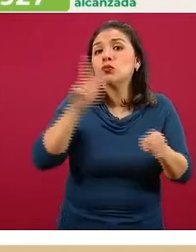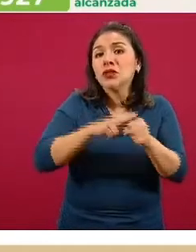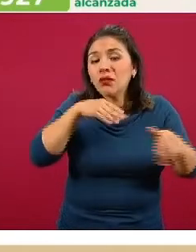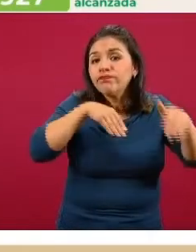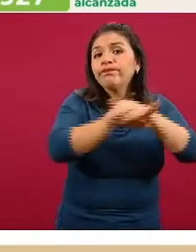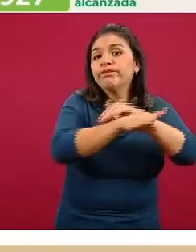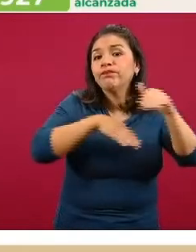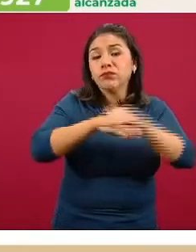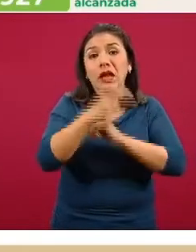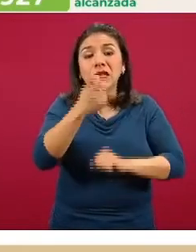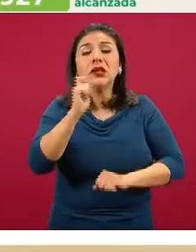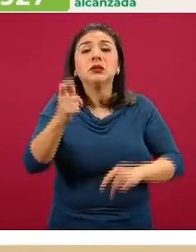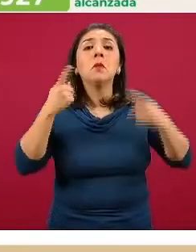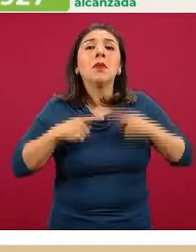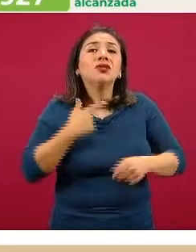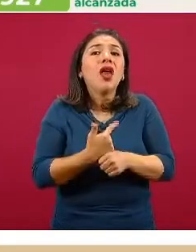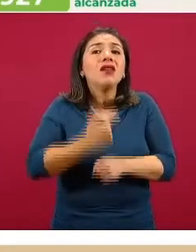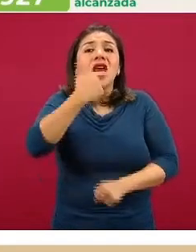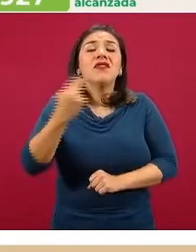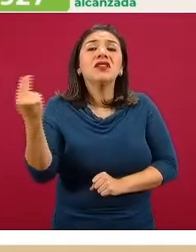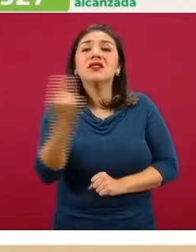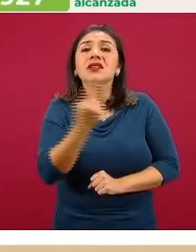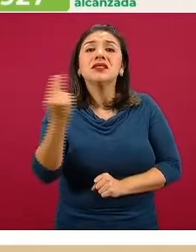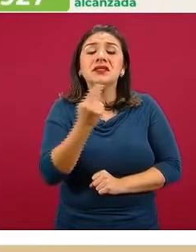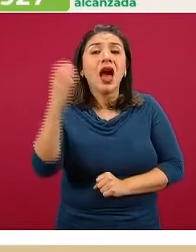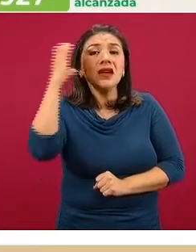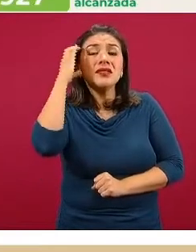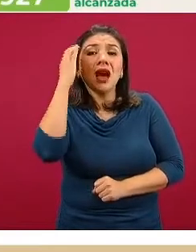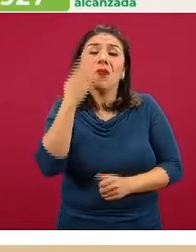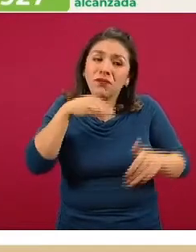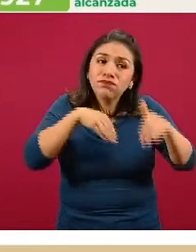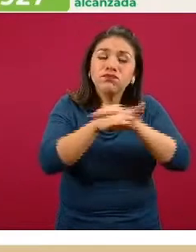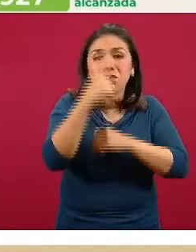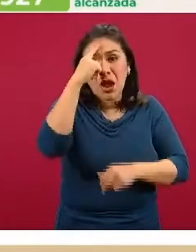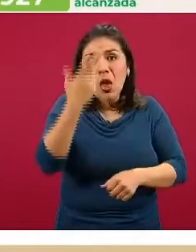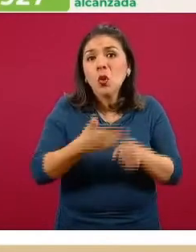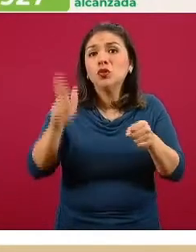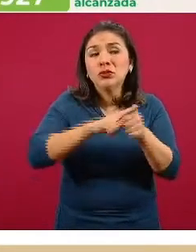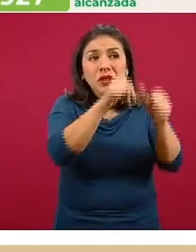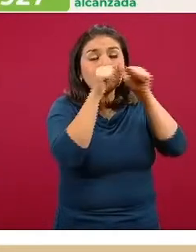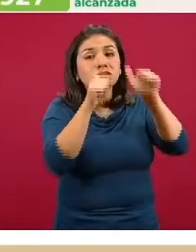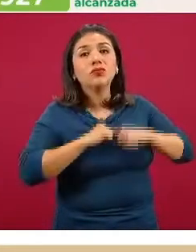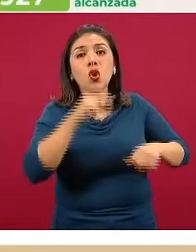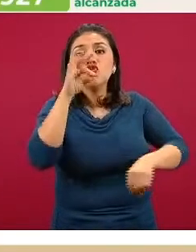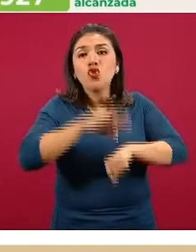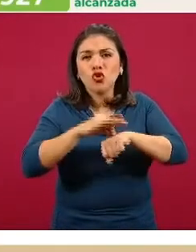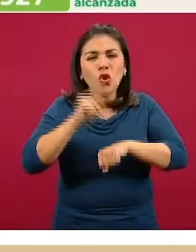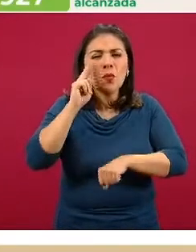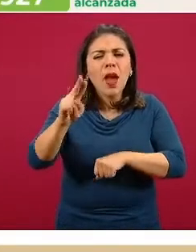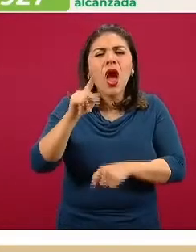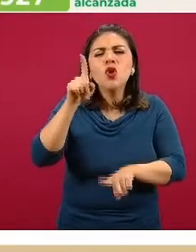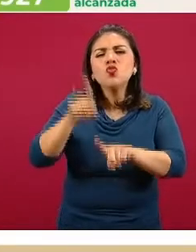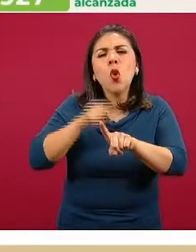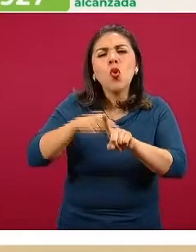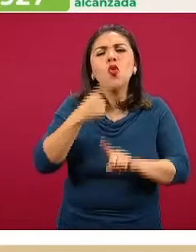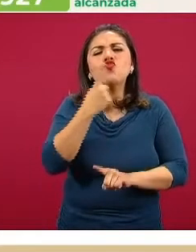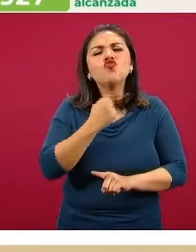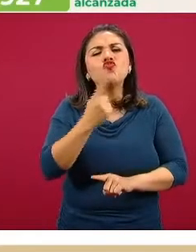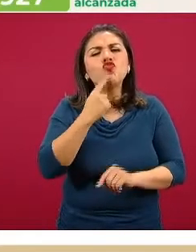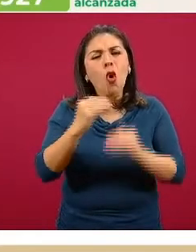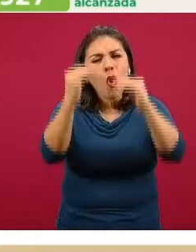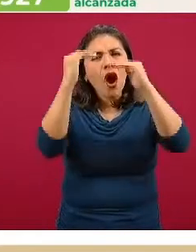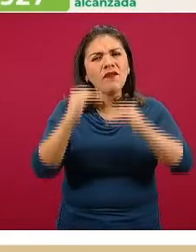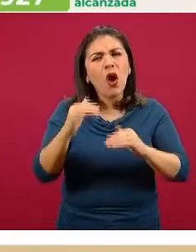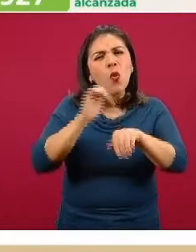casos graves que demandan camas generales, lo vemos en la línea de color rojo debajo de la